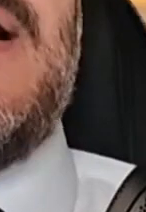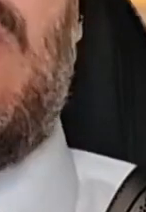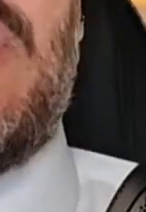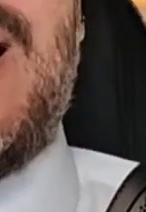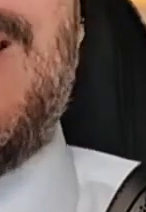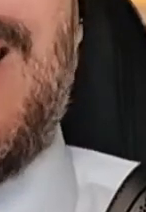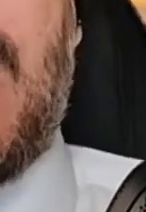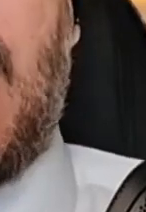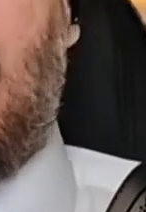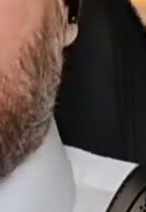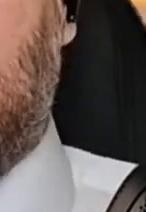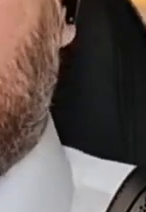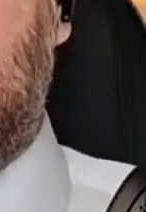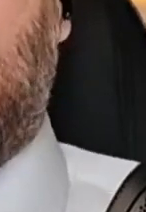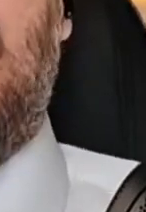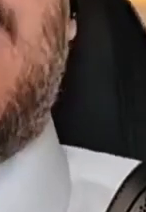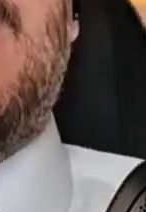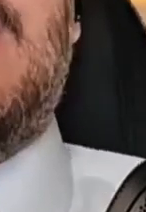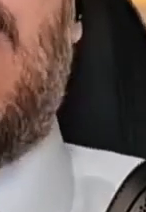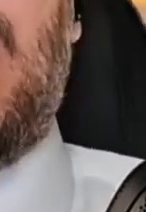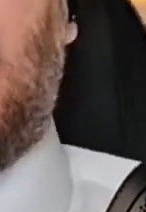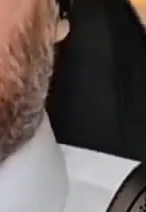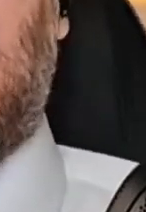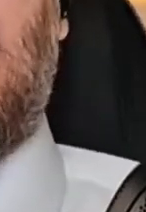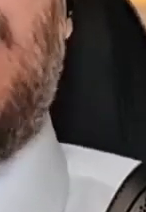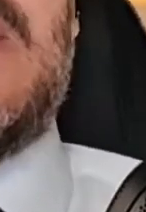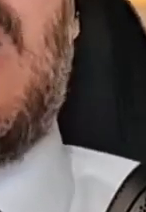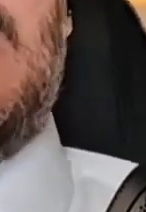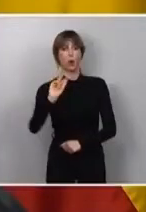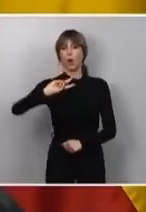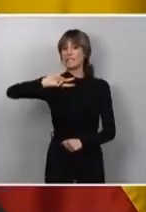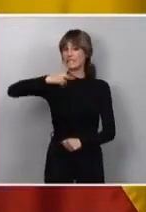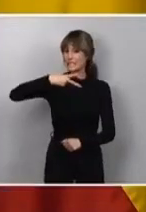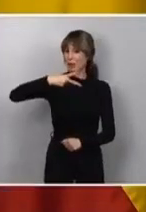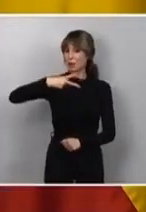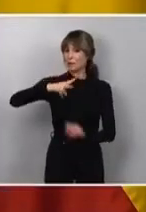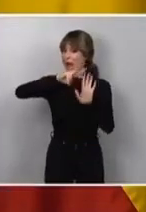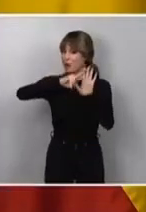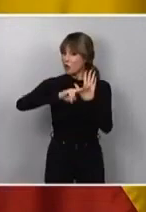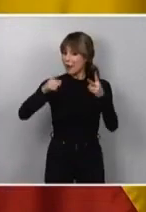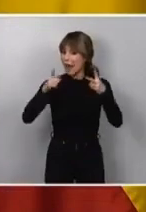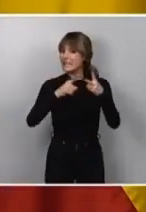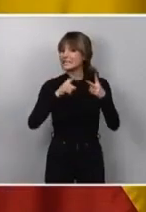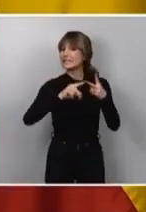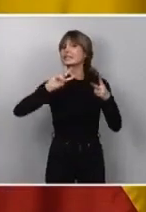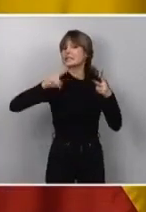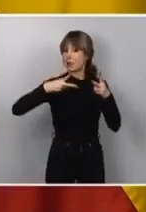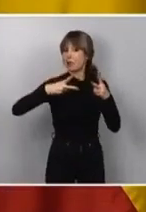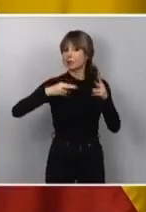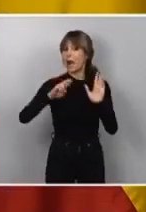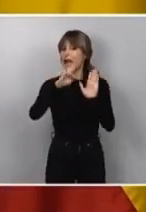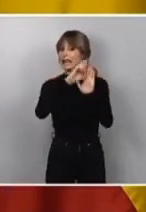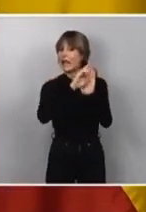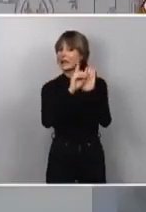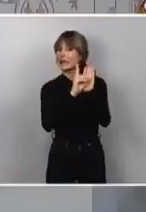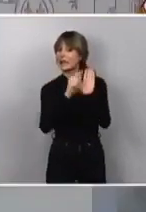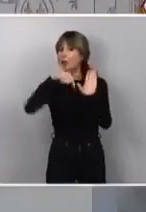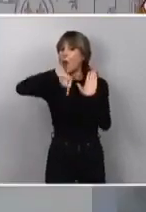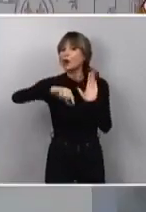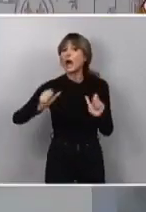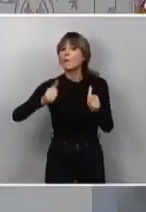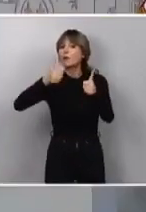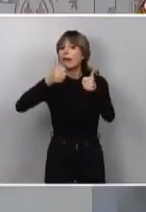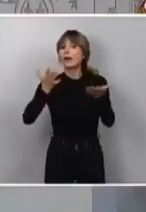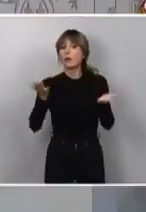independencia y la ideología que tenga cada uno si un país está muriendo hay que fomentar la natalidad Yo entiendo que hay personas que no quieren porque esto implica